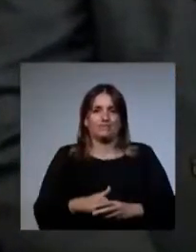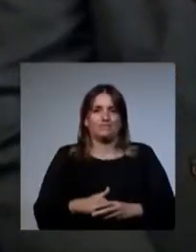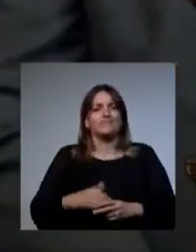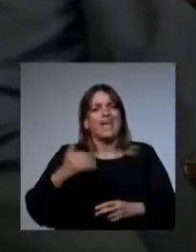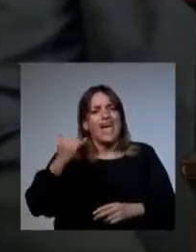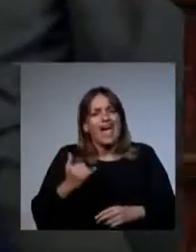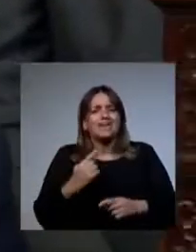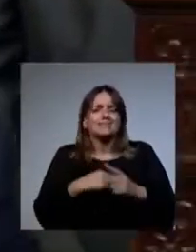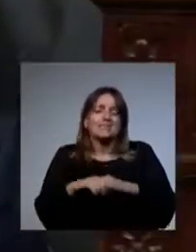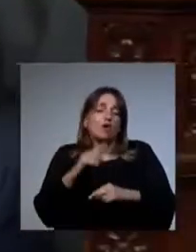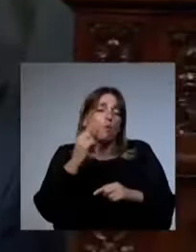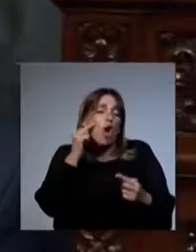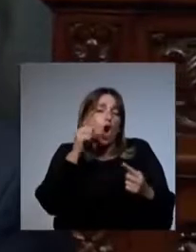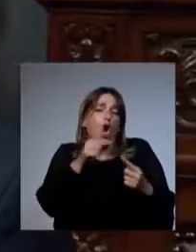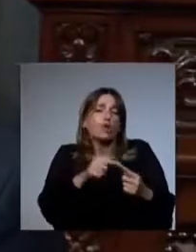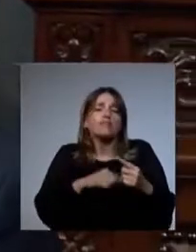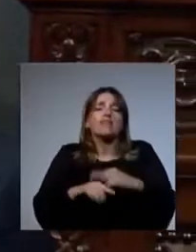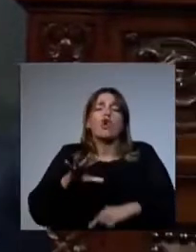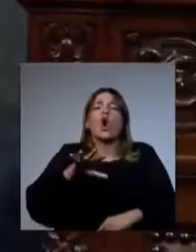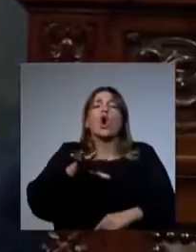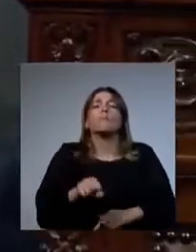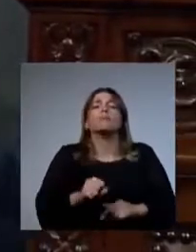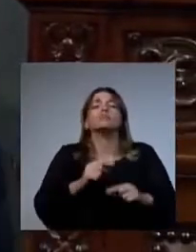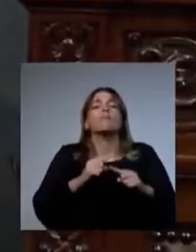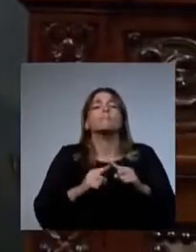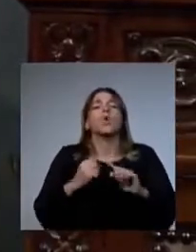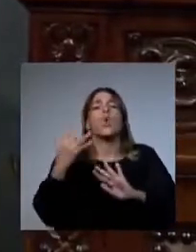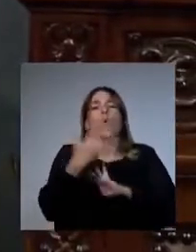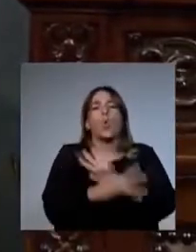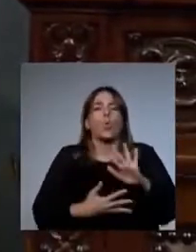Tuvimos como hoja de ruta el compromiso por el país,